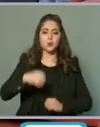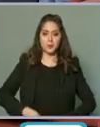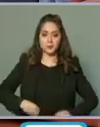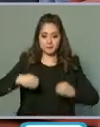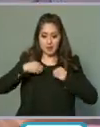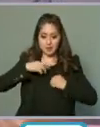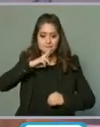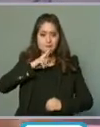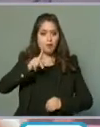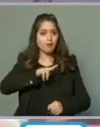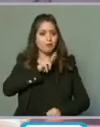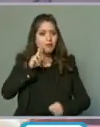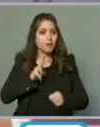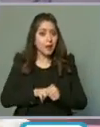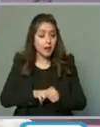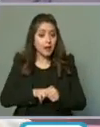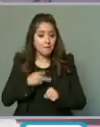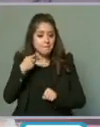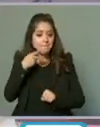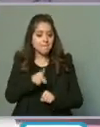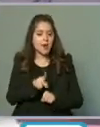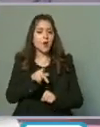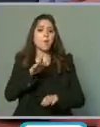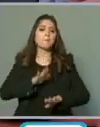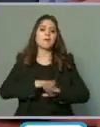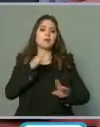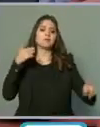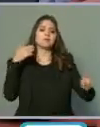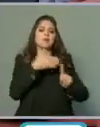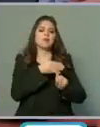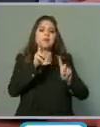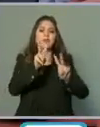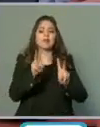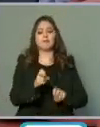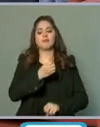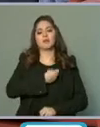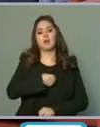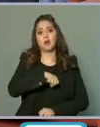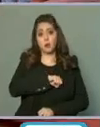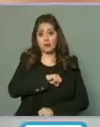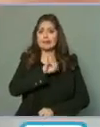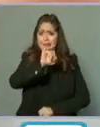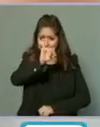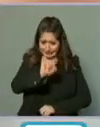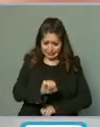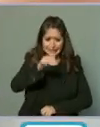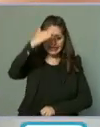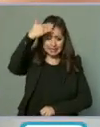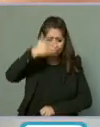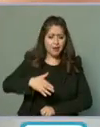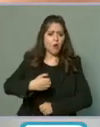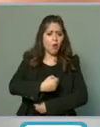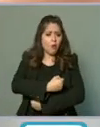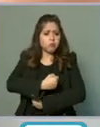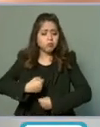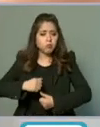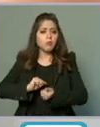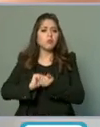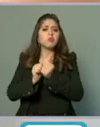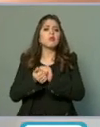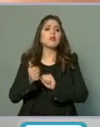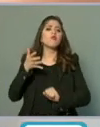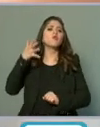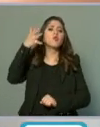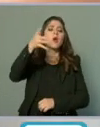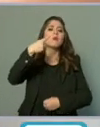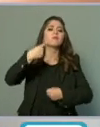con problemas desde la parte de la salud, porque sí, el sobrepeso, la obesidad, por supuesto que te va a traer problemas al corazón y demás cosas, ¿no? Pero sí, no